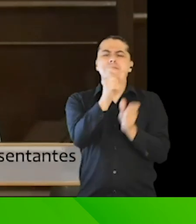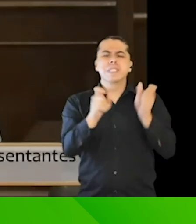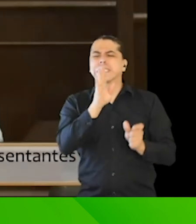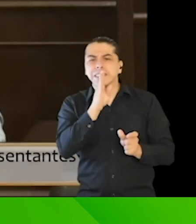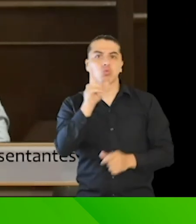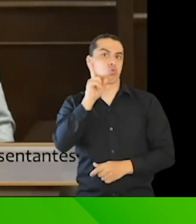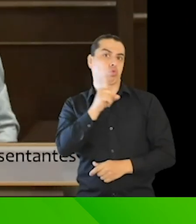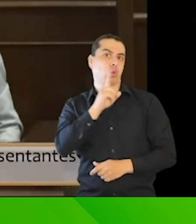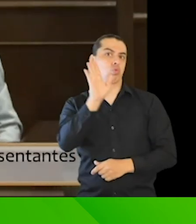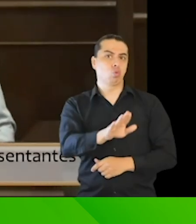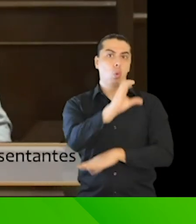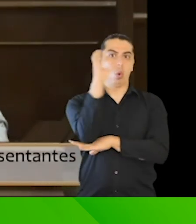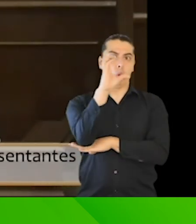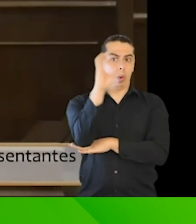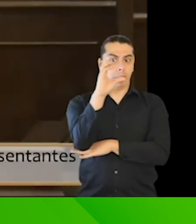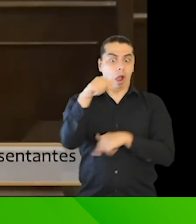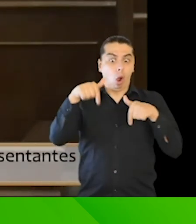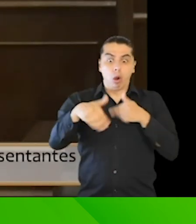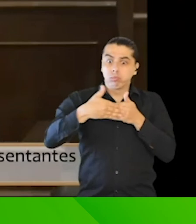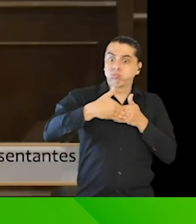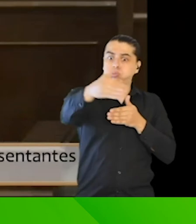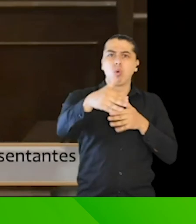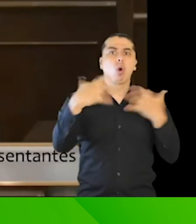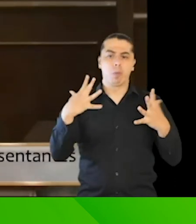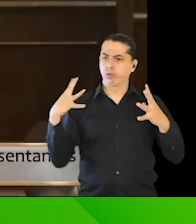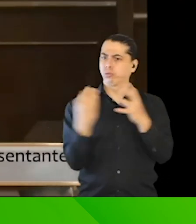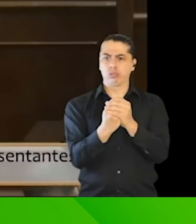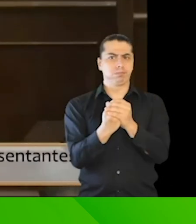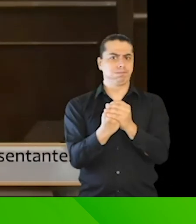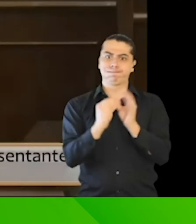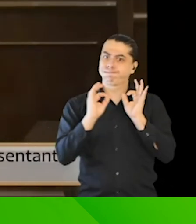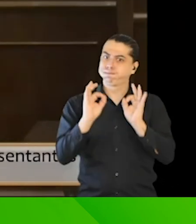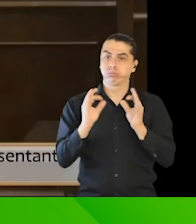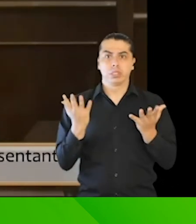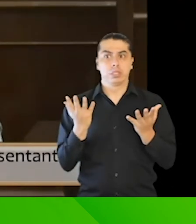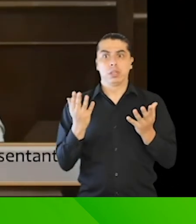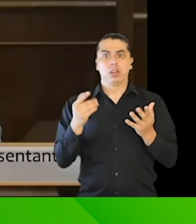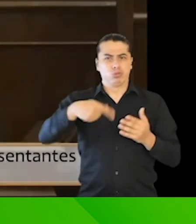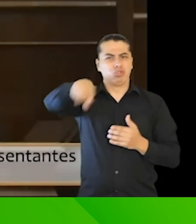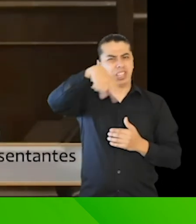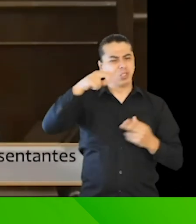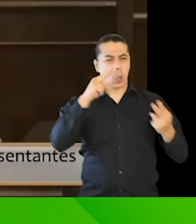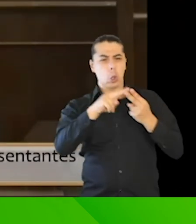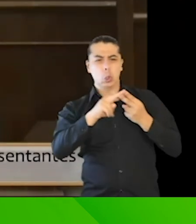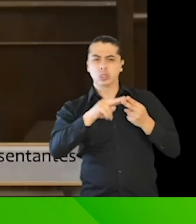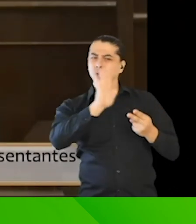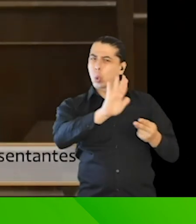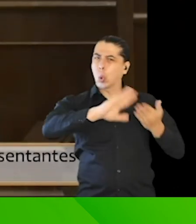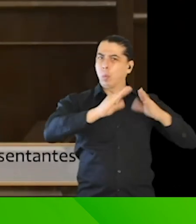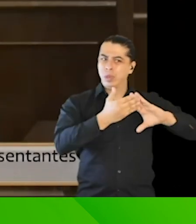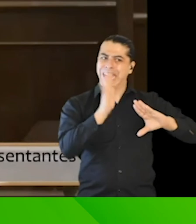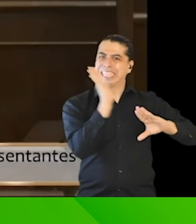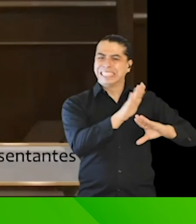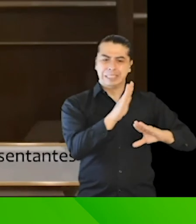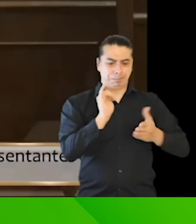en el país que hoy tendrán más inclusión. Es una comunidad que ustedes conocen, que a pesar de